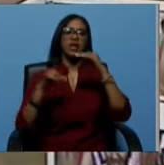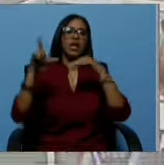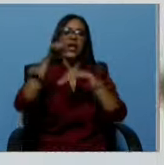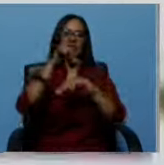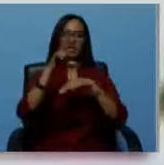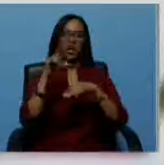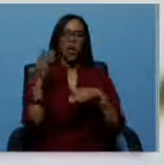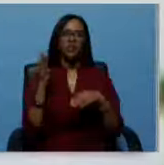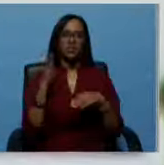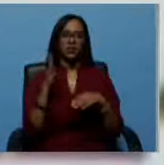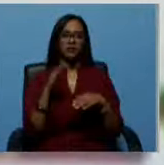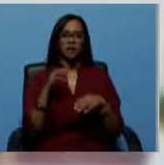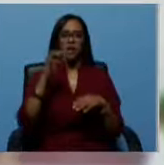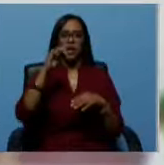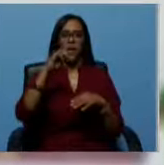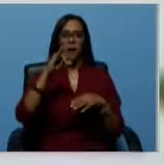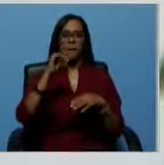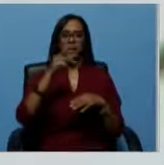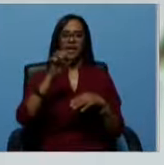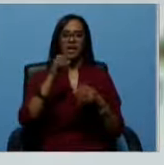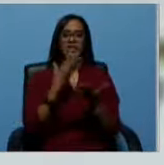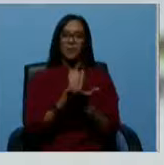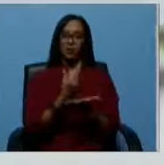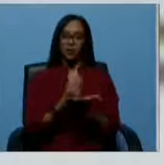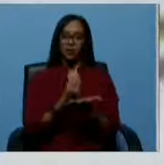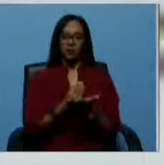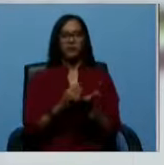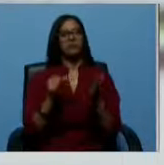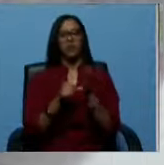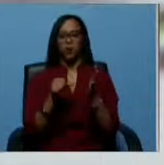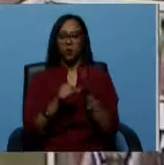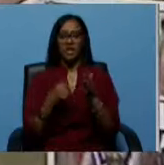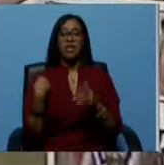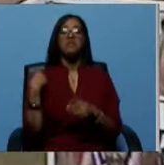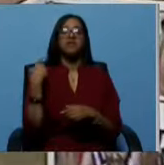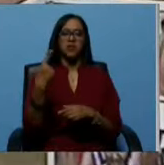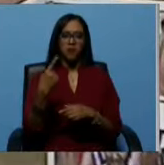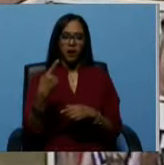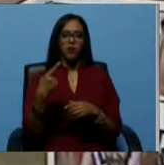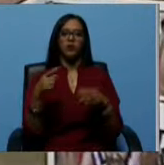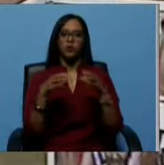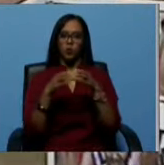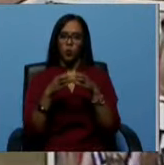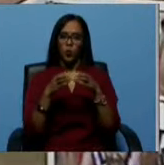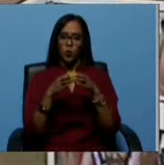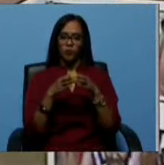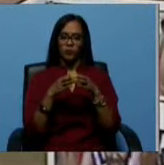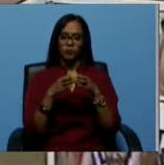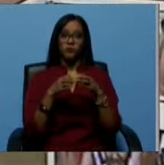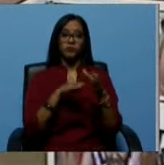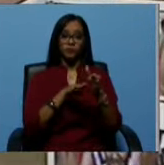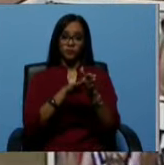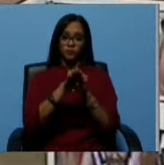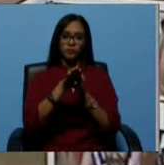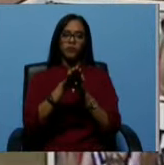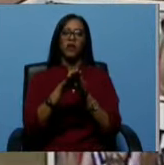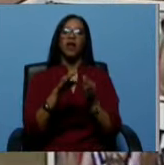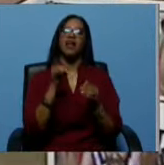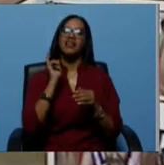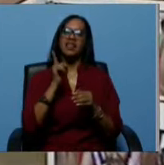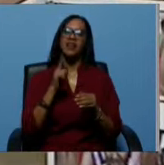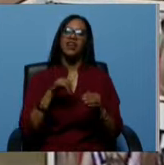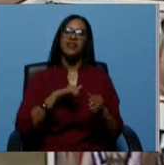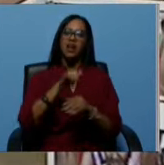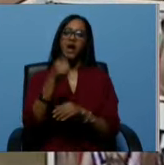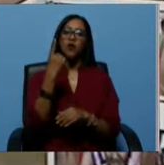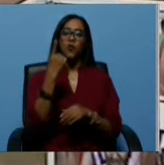Liceo Miguel José Sanz de Maturín, donde destacó como el primero de su promoción. Debía viajar una hora y